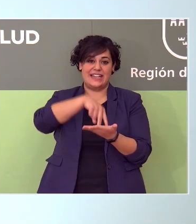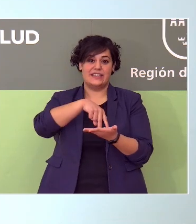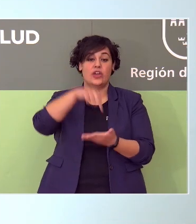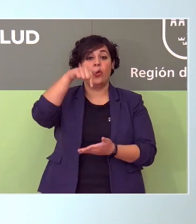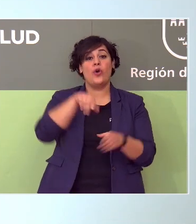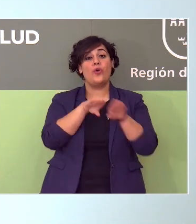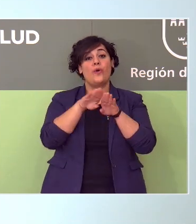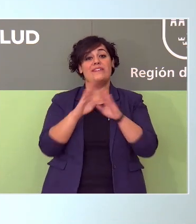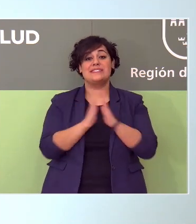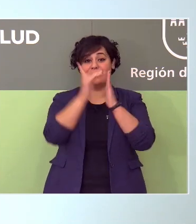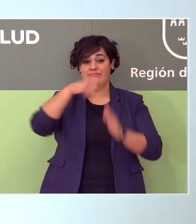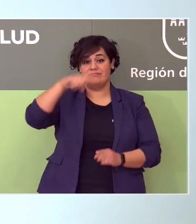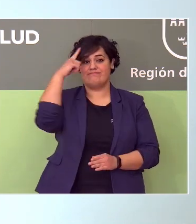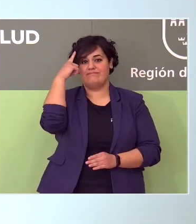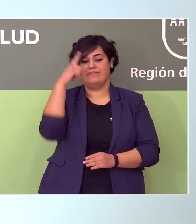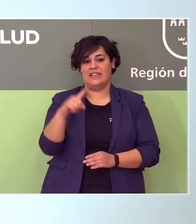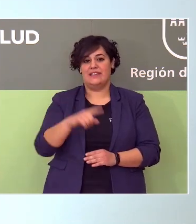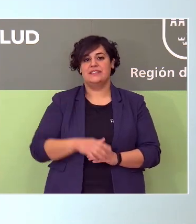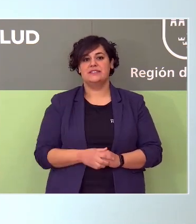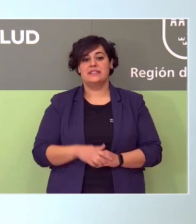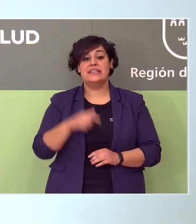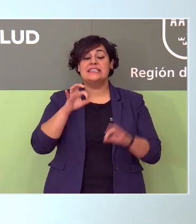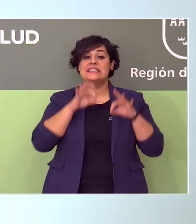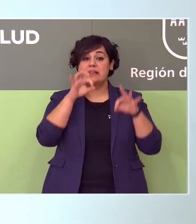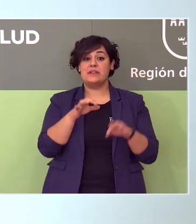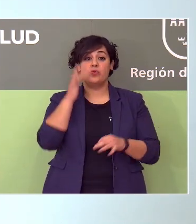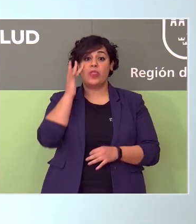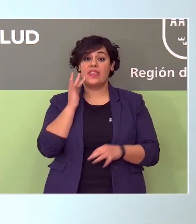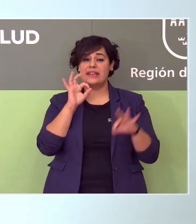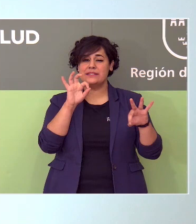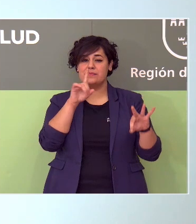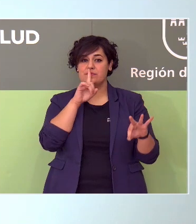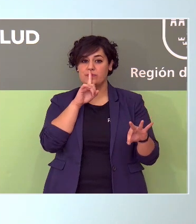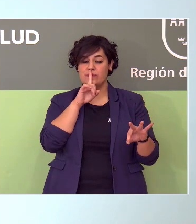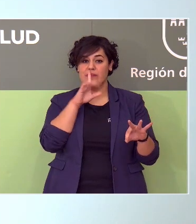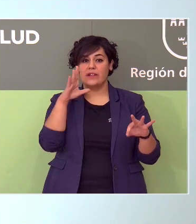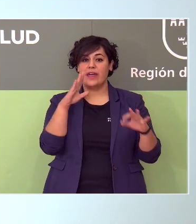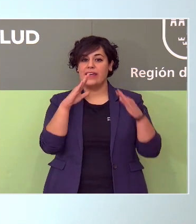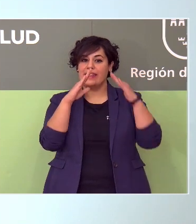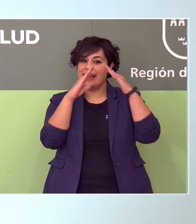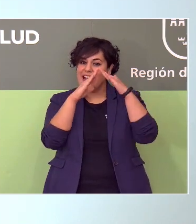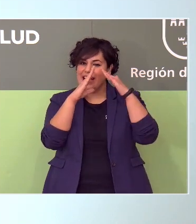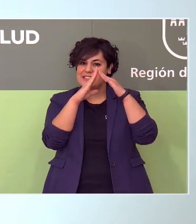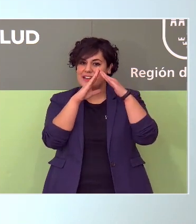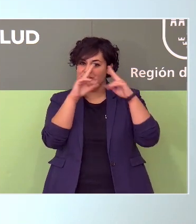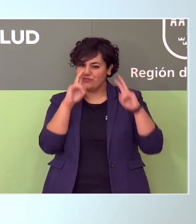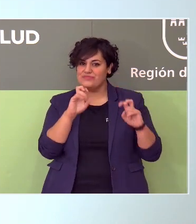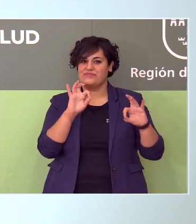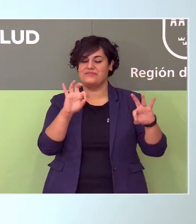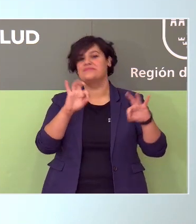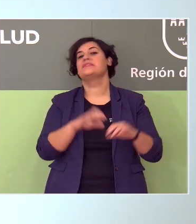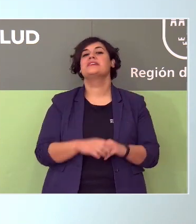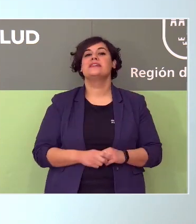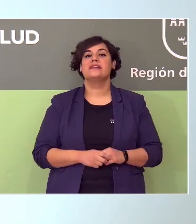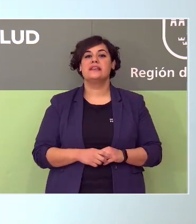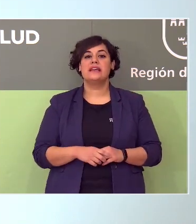Hoy el Jueves Santo, como saben, siempre ha sido un día de silencio. Es el día de recogimiento. A mí, particularmente, la escasa